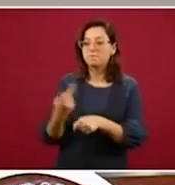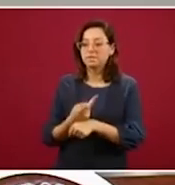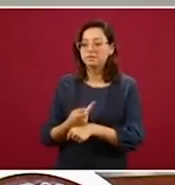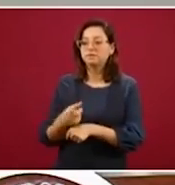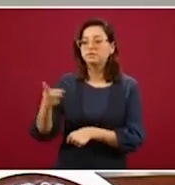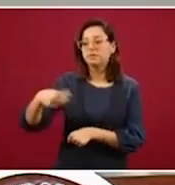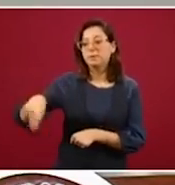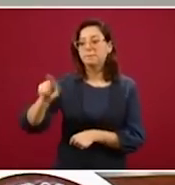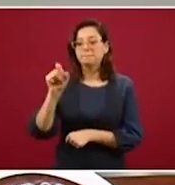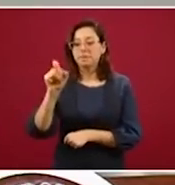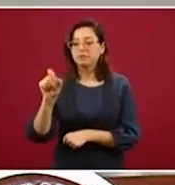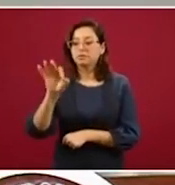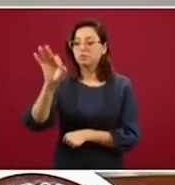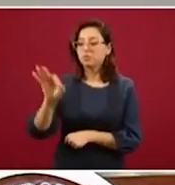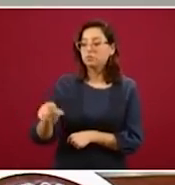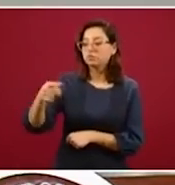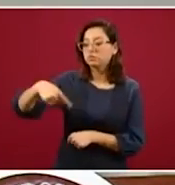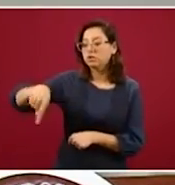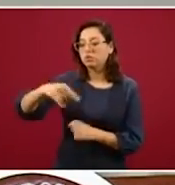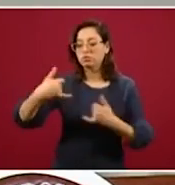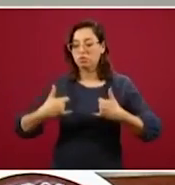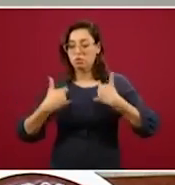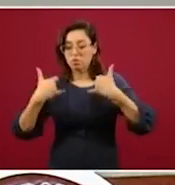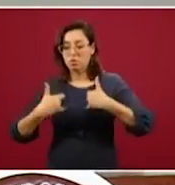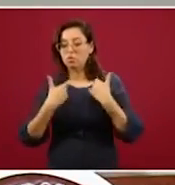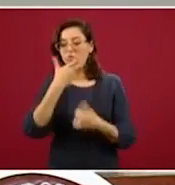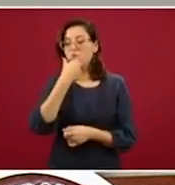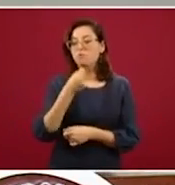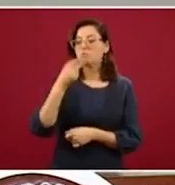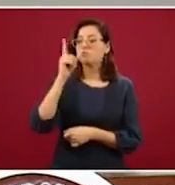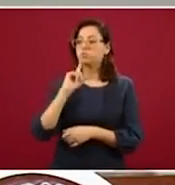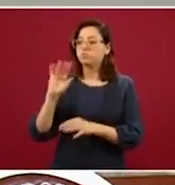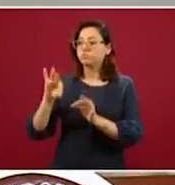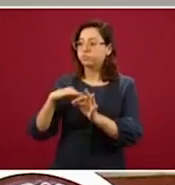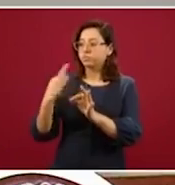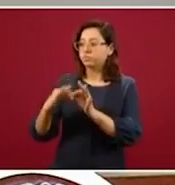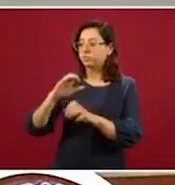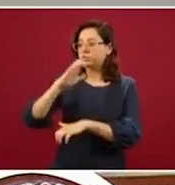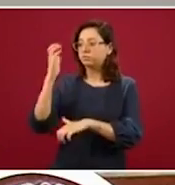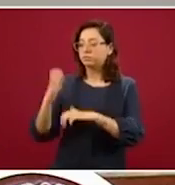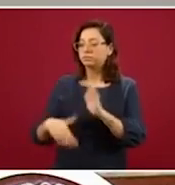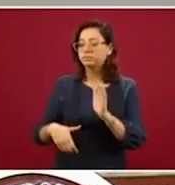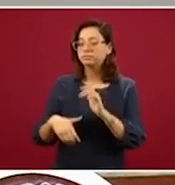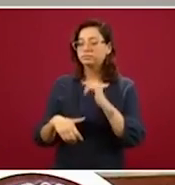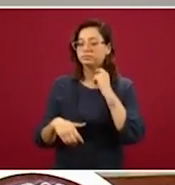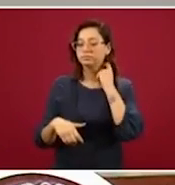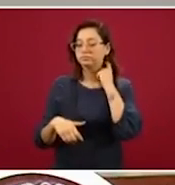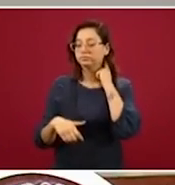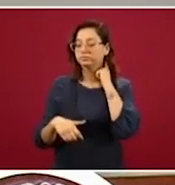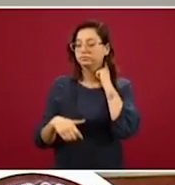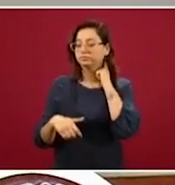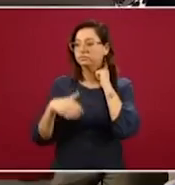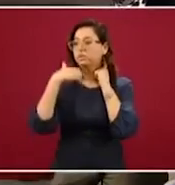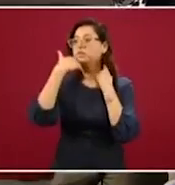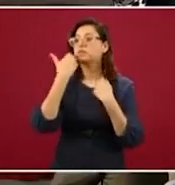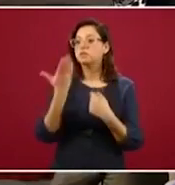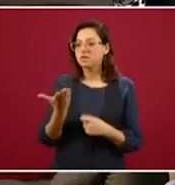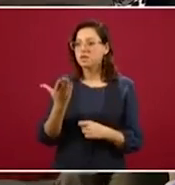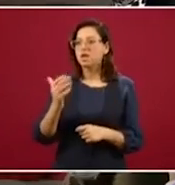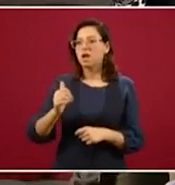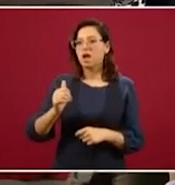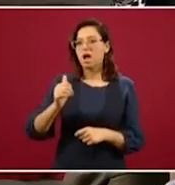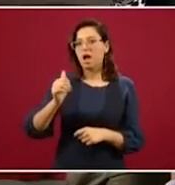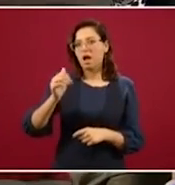del 20% de todos los y las jóvenes que terminan son los que están queriendo poner un